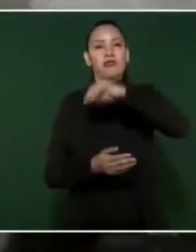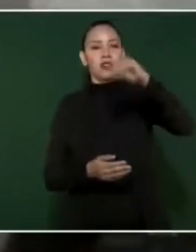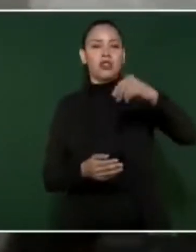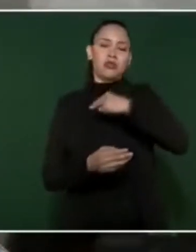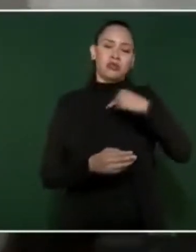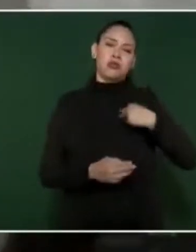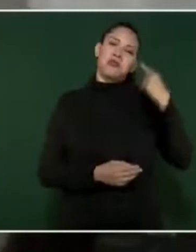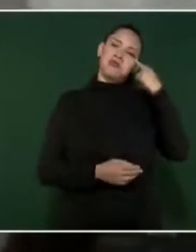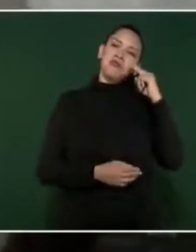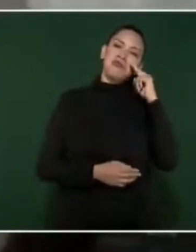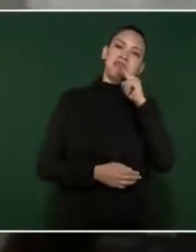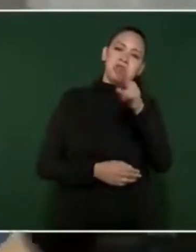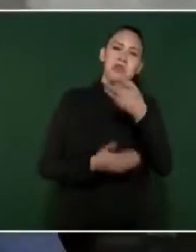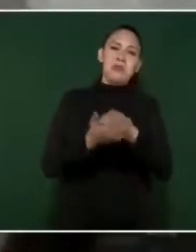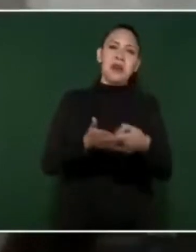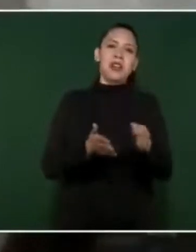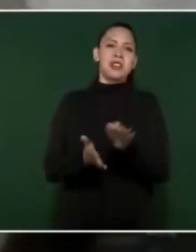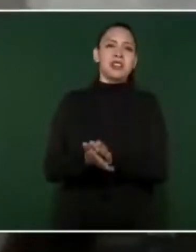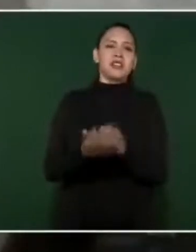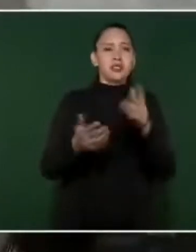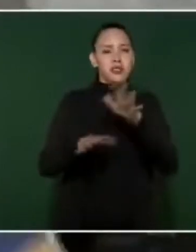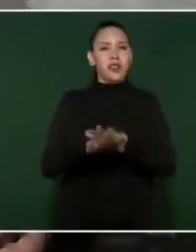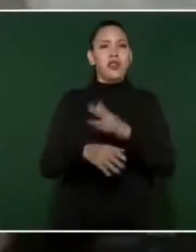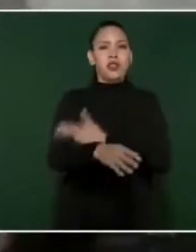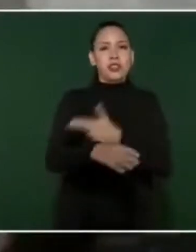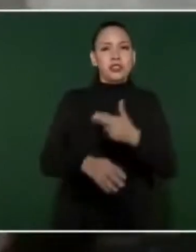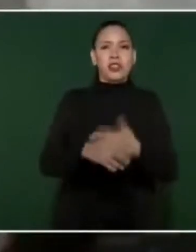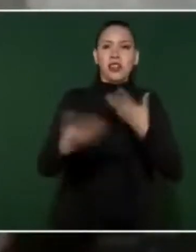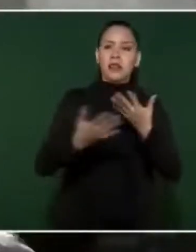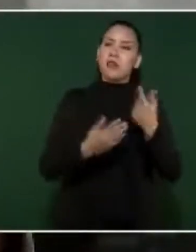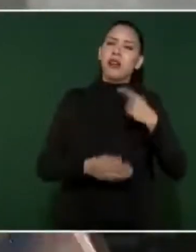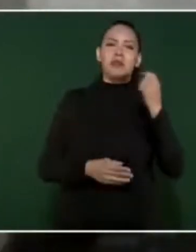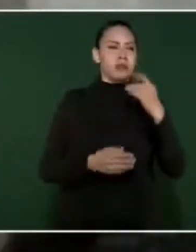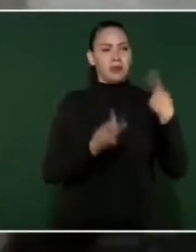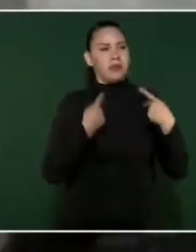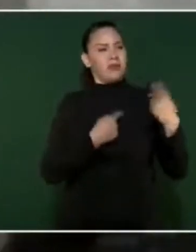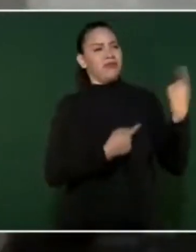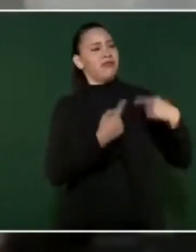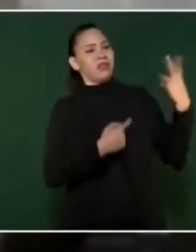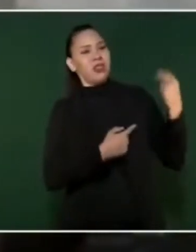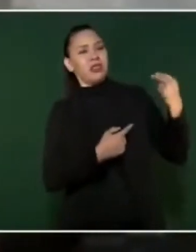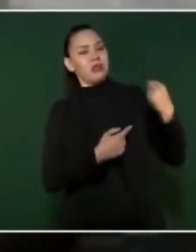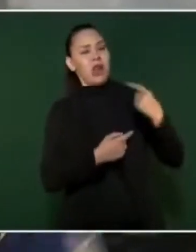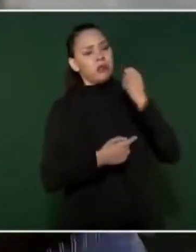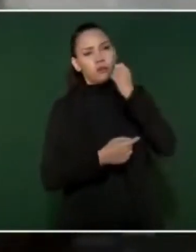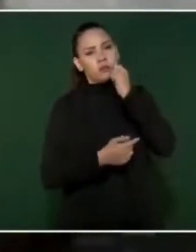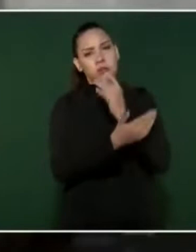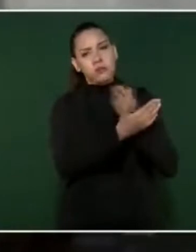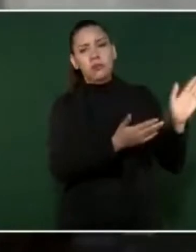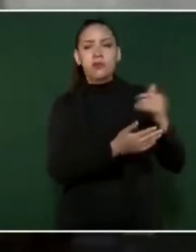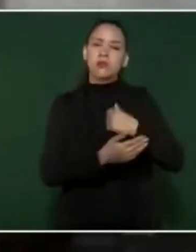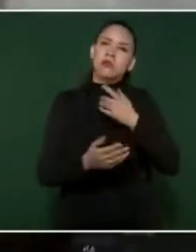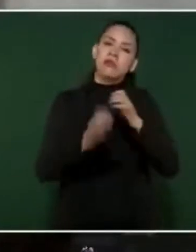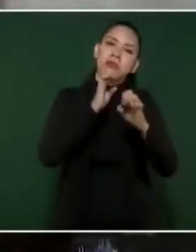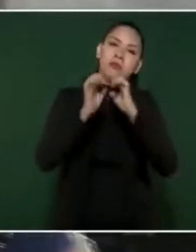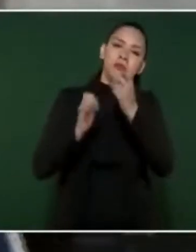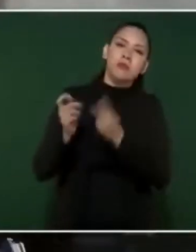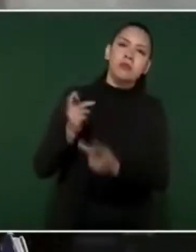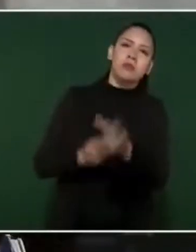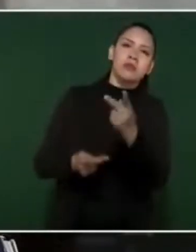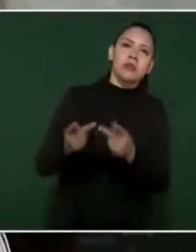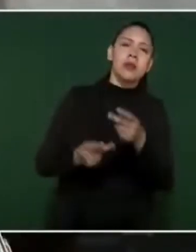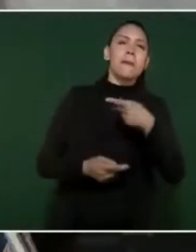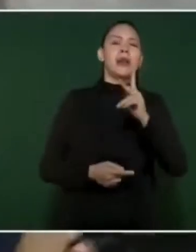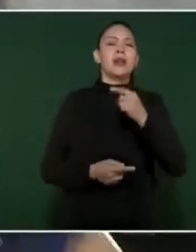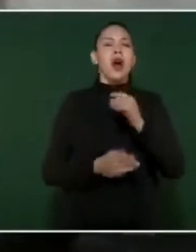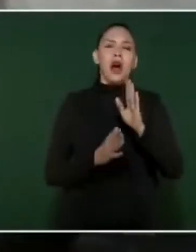valiente y honesta, a pesar de las presiones que recibimos para no entrevistarlo, como quiera lo entrevistábamos, y se confiaba en usted. Pero la pregunta